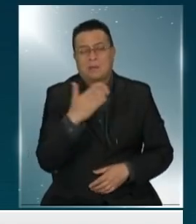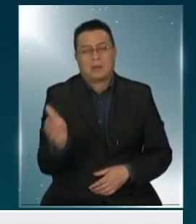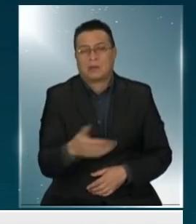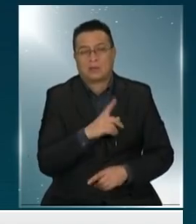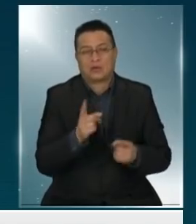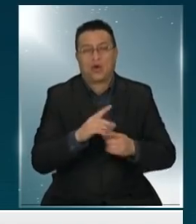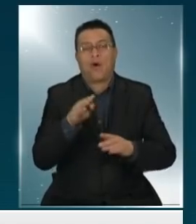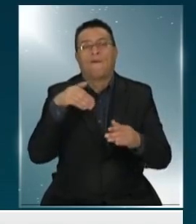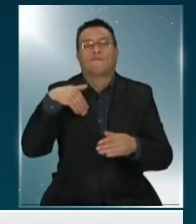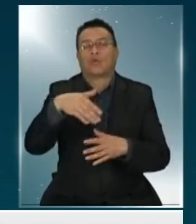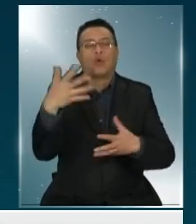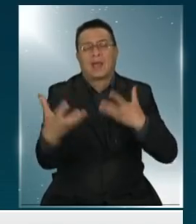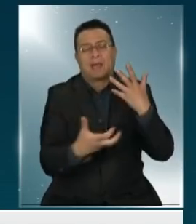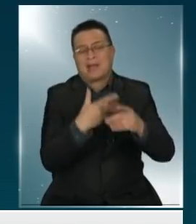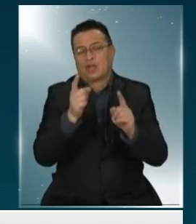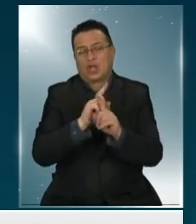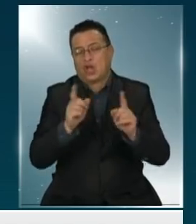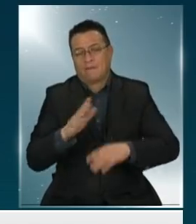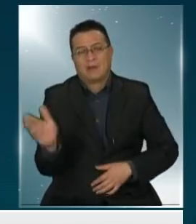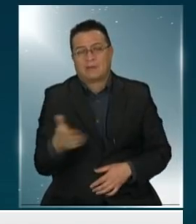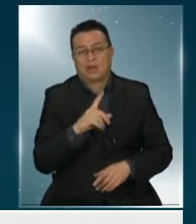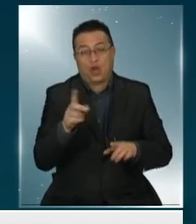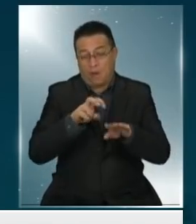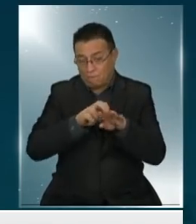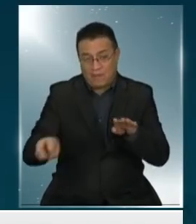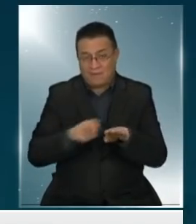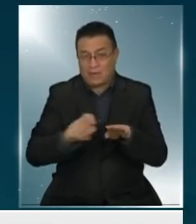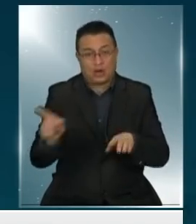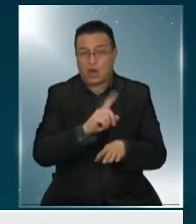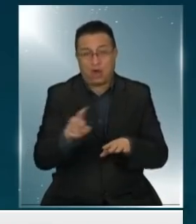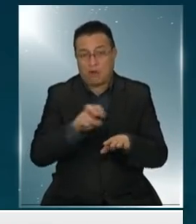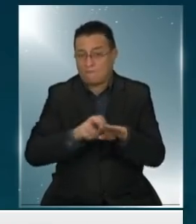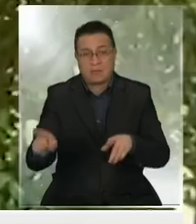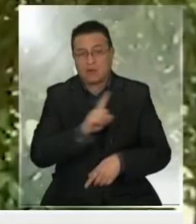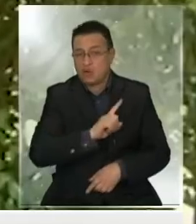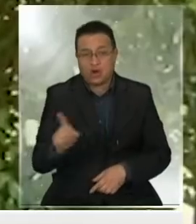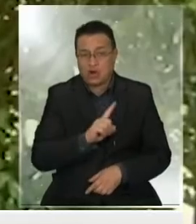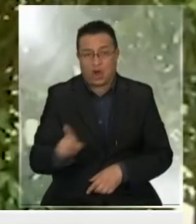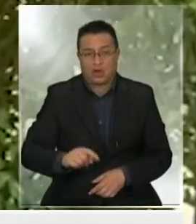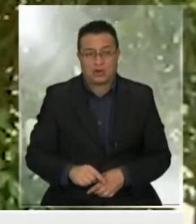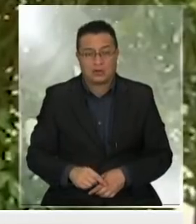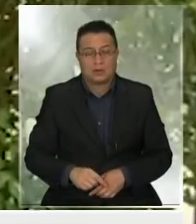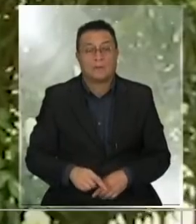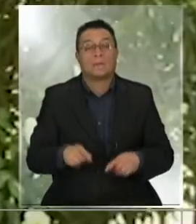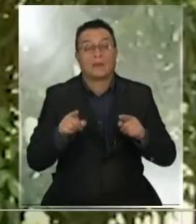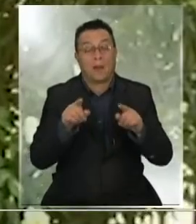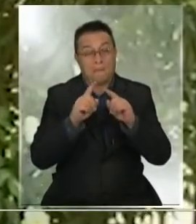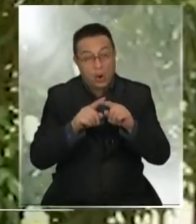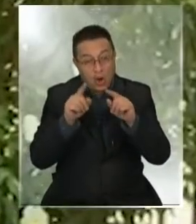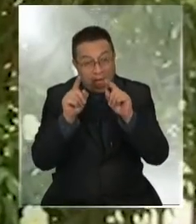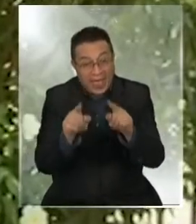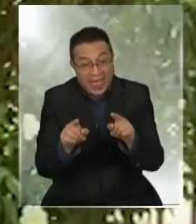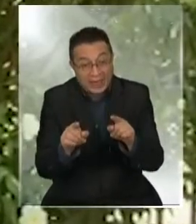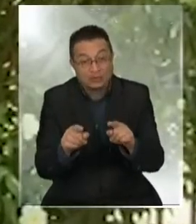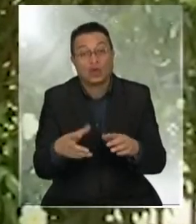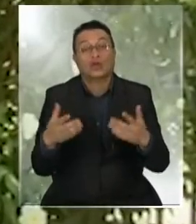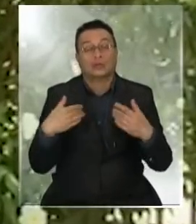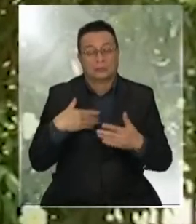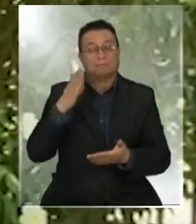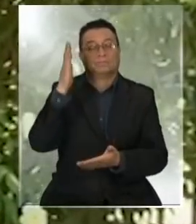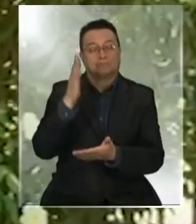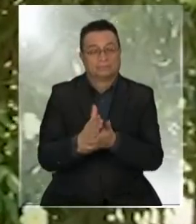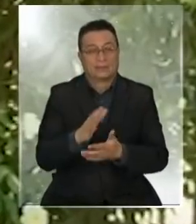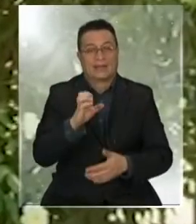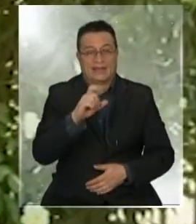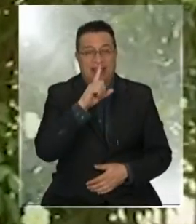Van a quemar el bus. No nos bajemos del bus. No nos bajemos del bus. Por esa razón es que se decretó el